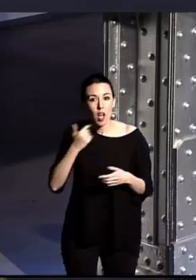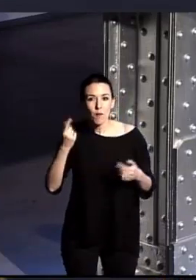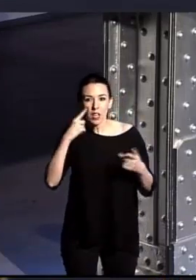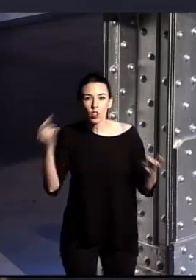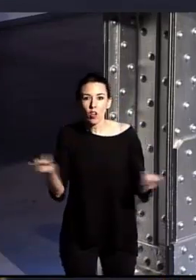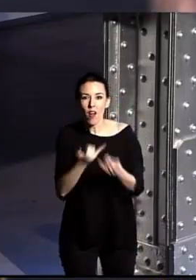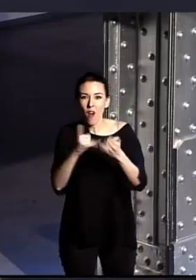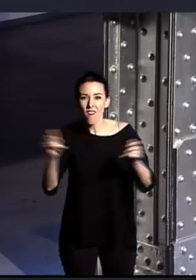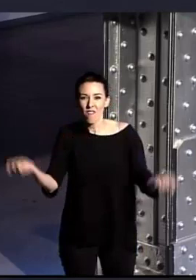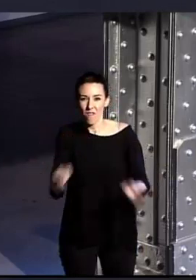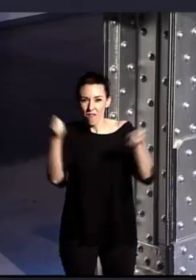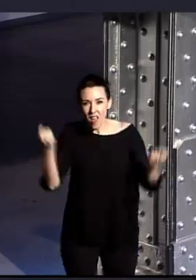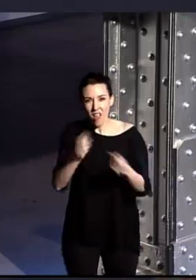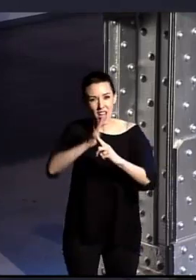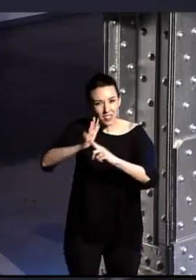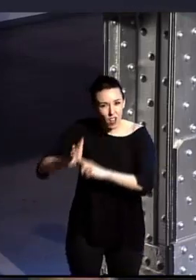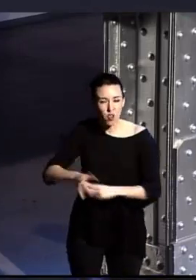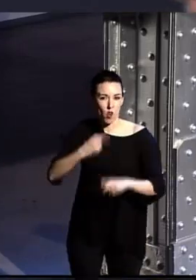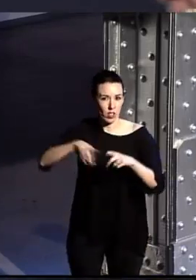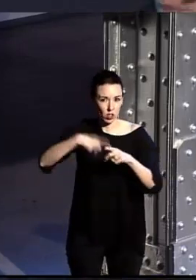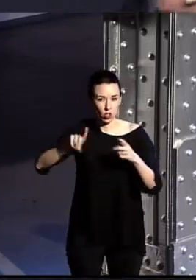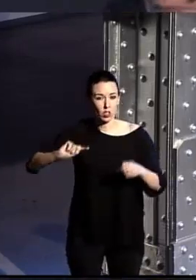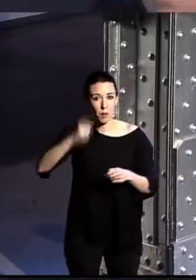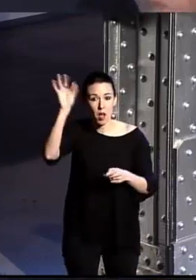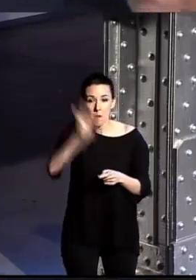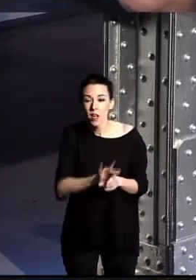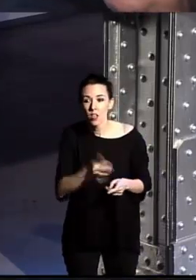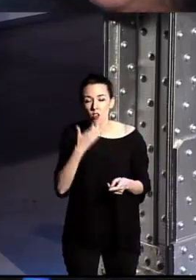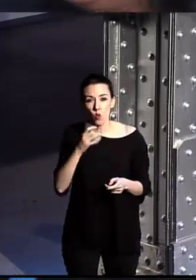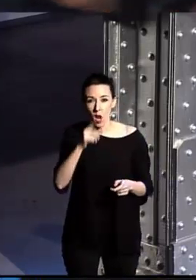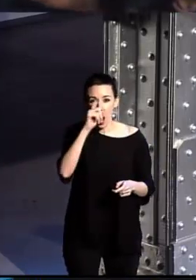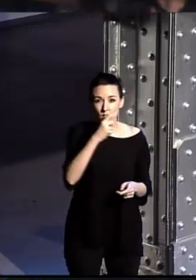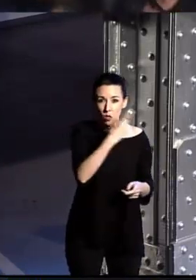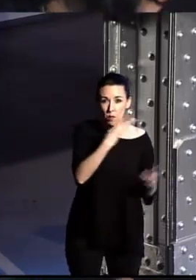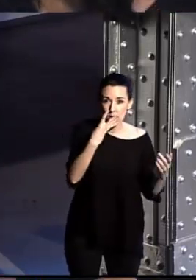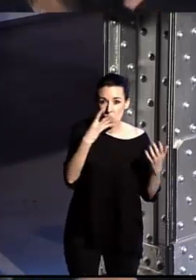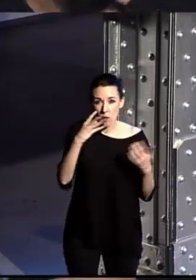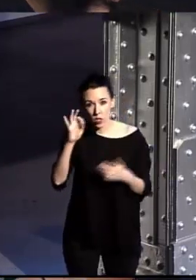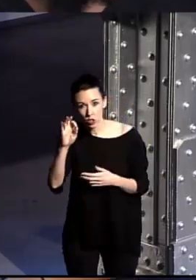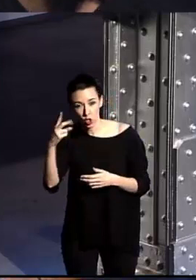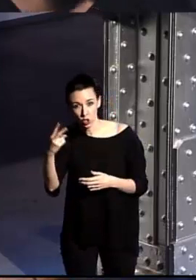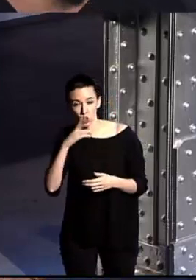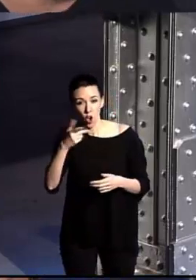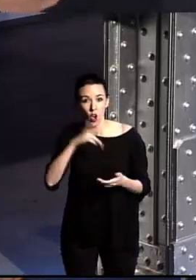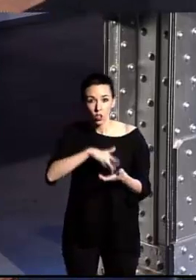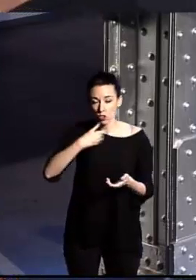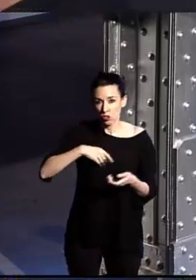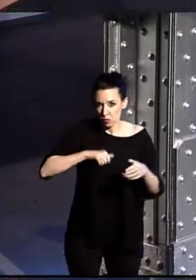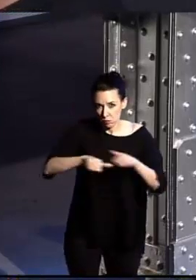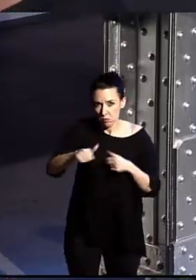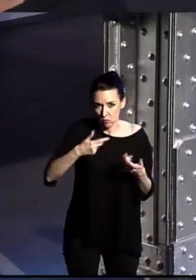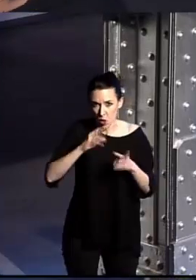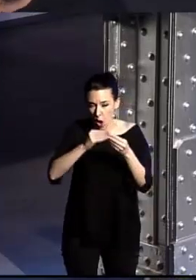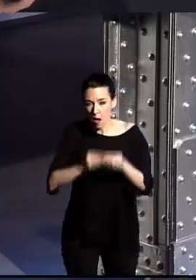de feria y Claro, tal, sí. había atracciones. ¿No? Y las que primeras tenían que ver. películas, Sí. La película desde 1902 se hacen películas de Verne, desde la de Méliès en adelante se